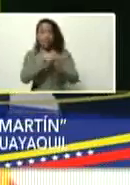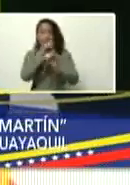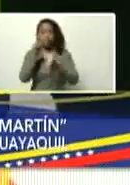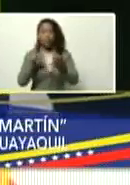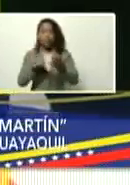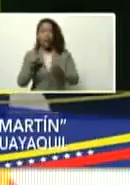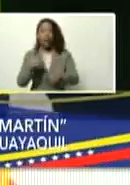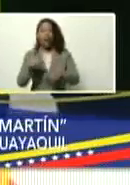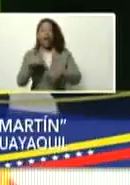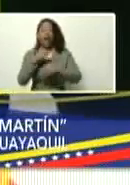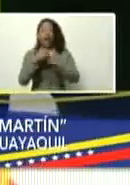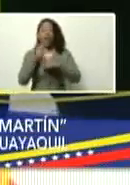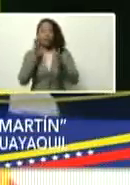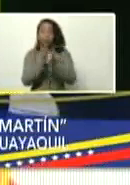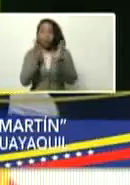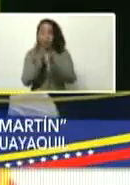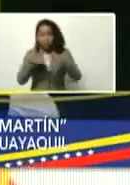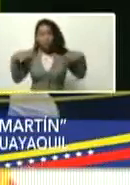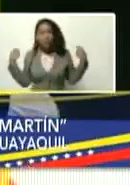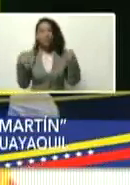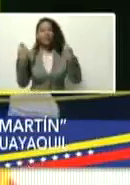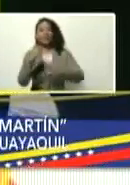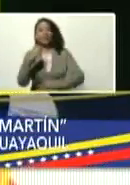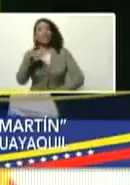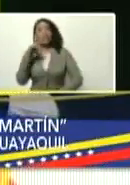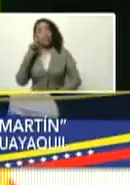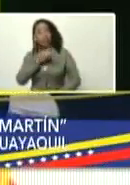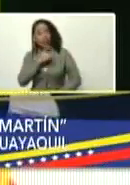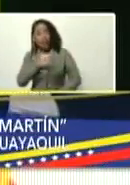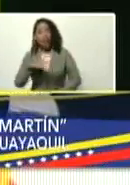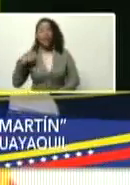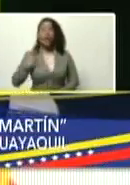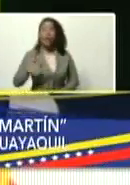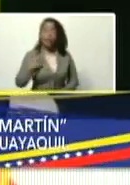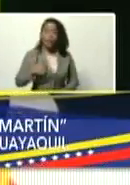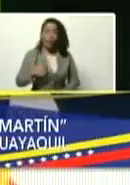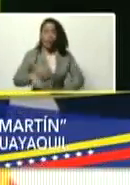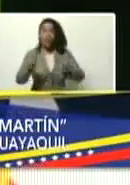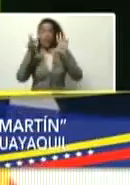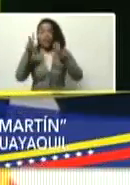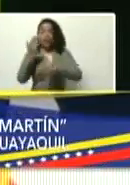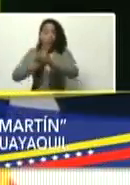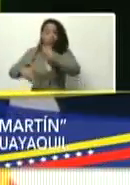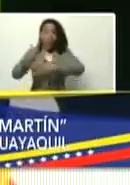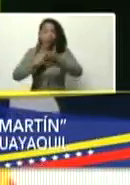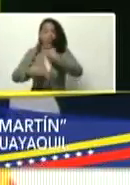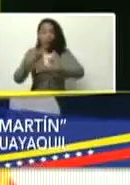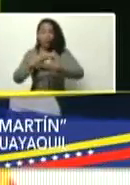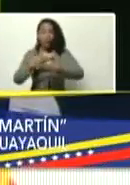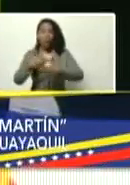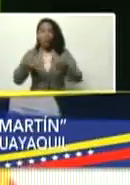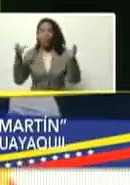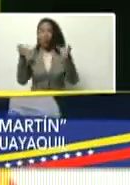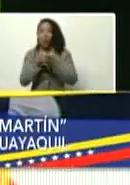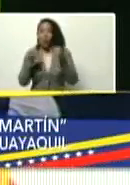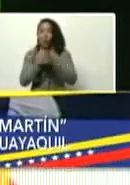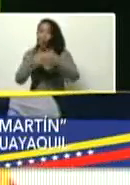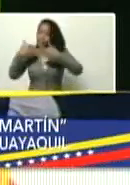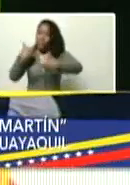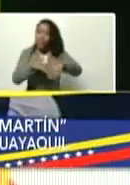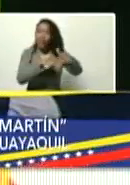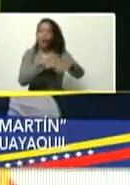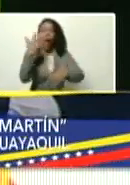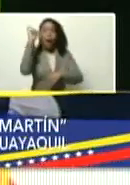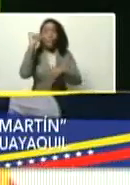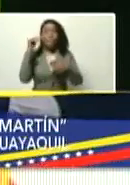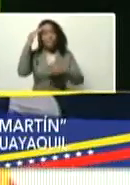a Chile y Buenos Aires a incorporarse a la federación. Y siete, intercambiar guarniciones de los ejércitos para que hubiera